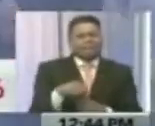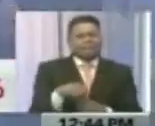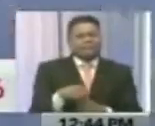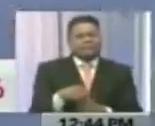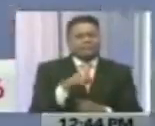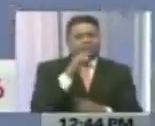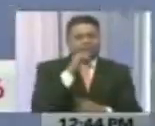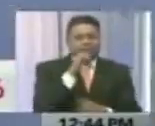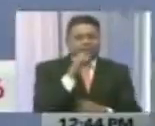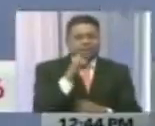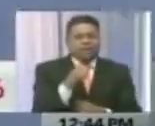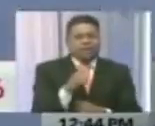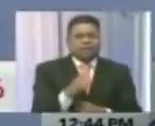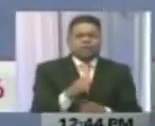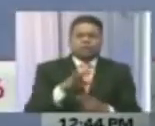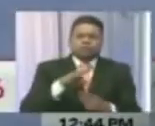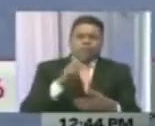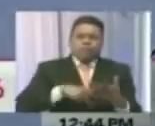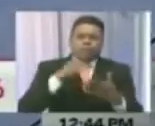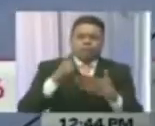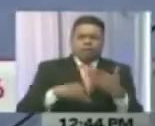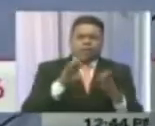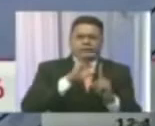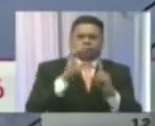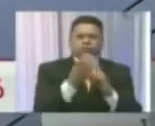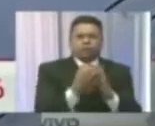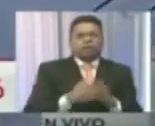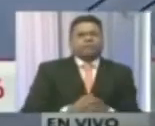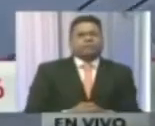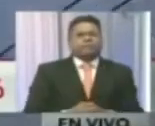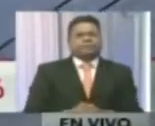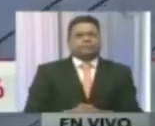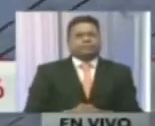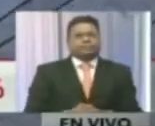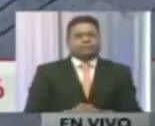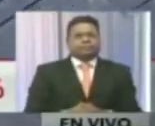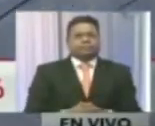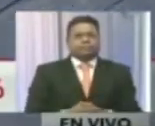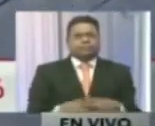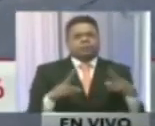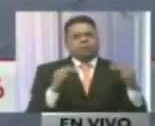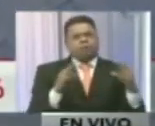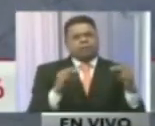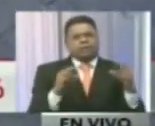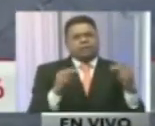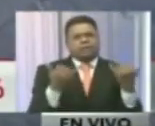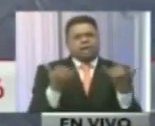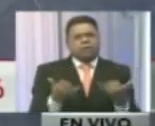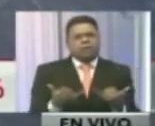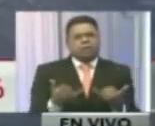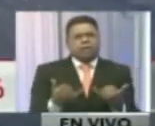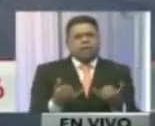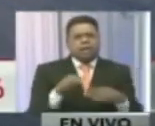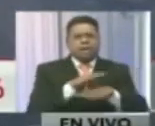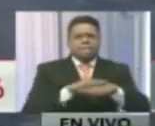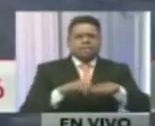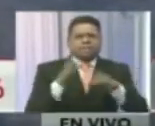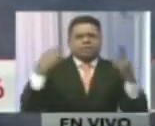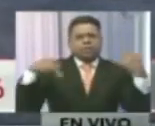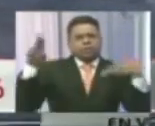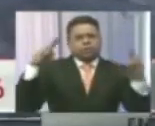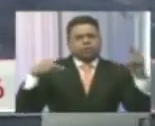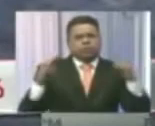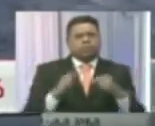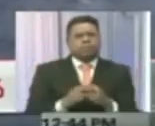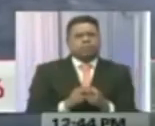anuncio del programa cultural. Vamos a hablar un poco con los compañeros también del Ministerio del Turismo, que son una